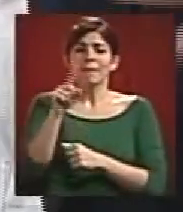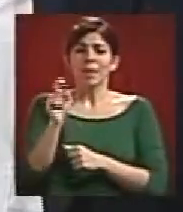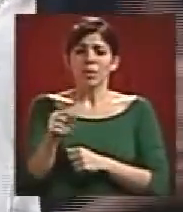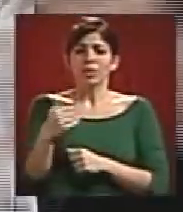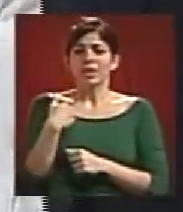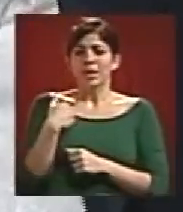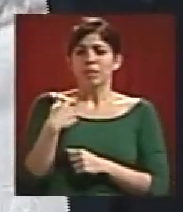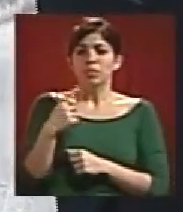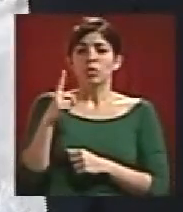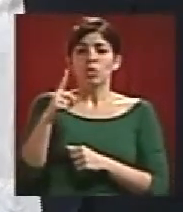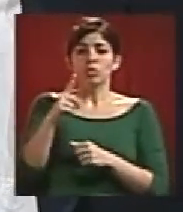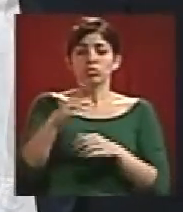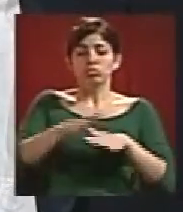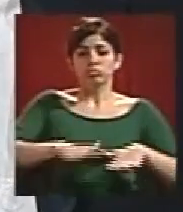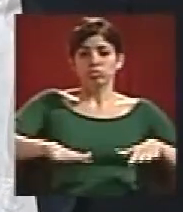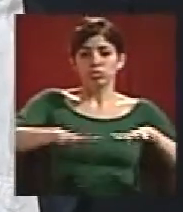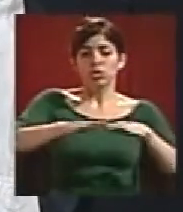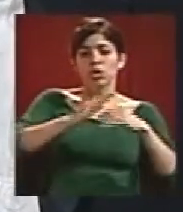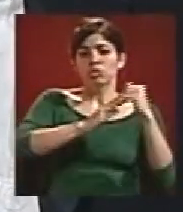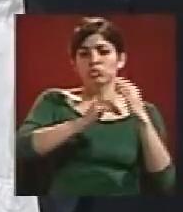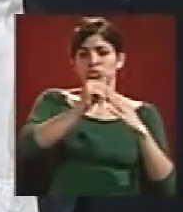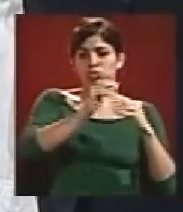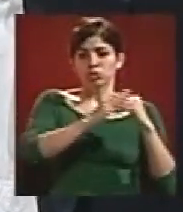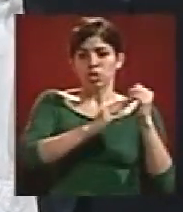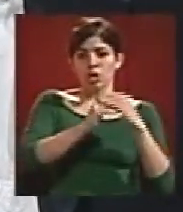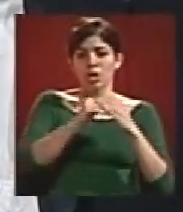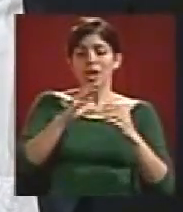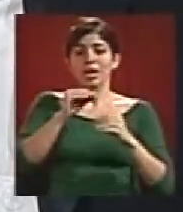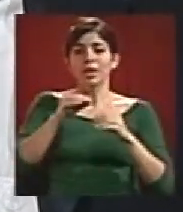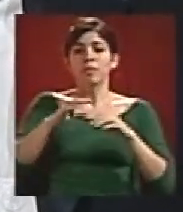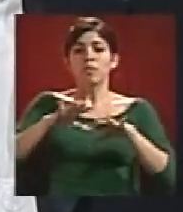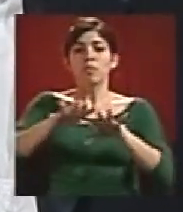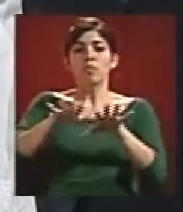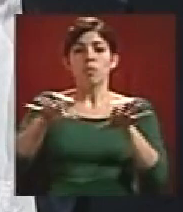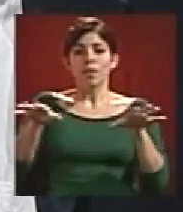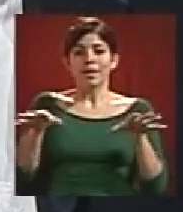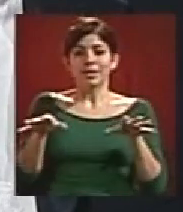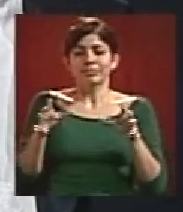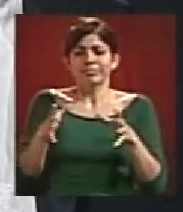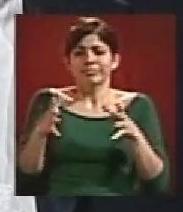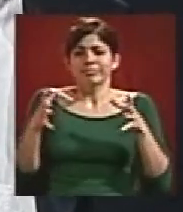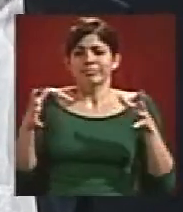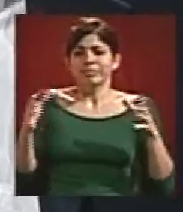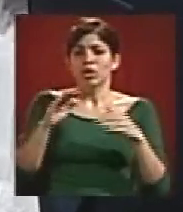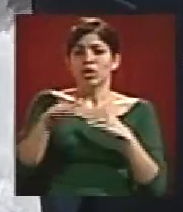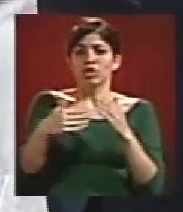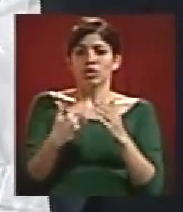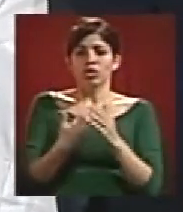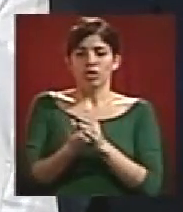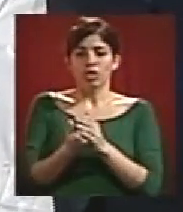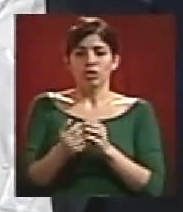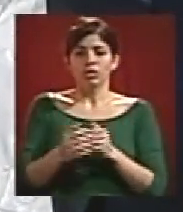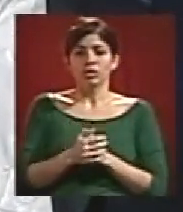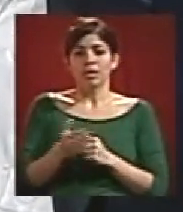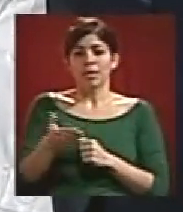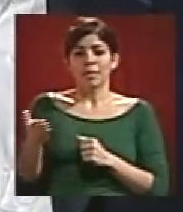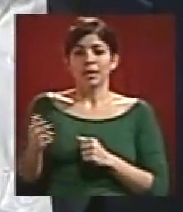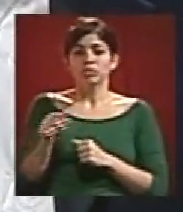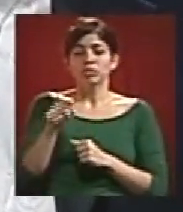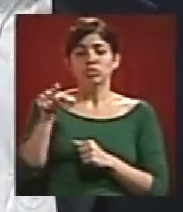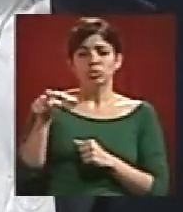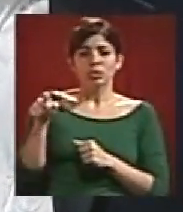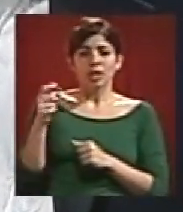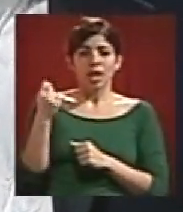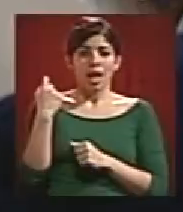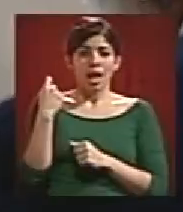tenemos un sector de construcción y inmobiliario muy grande y todo lo demás. Usted